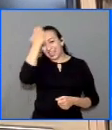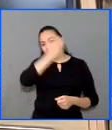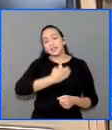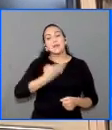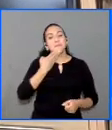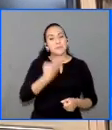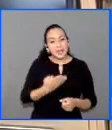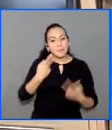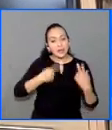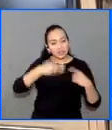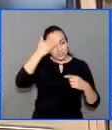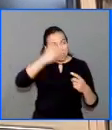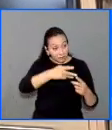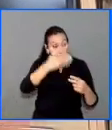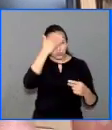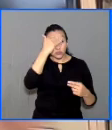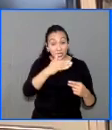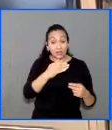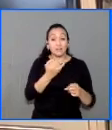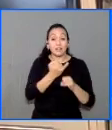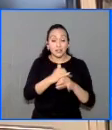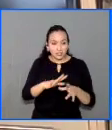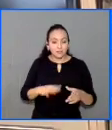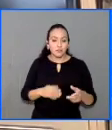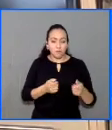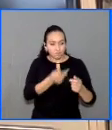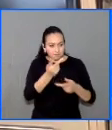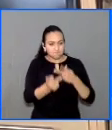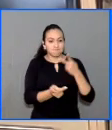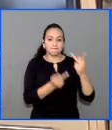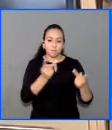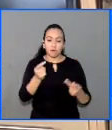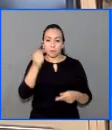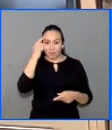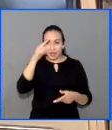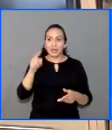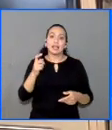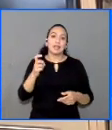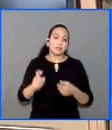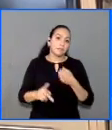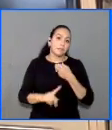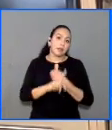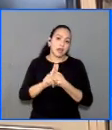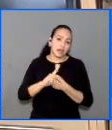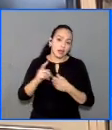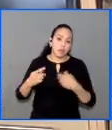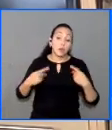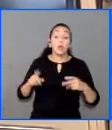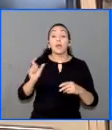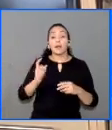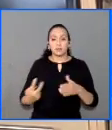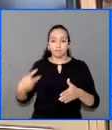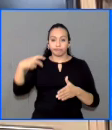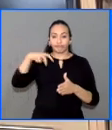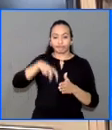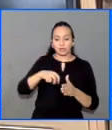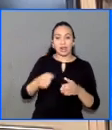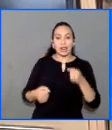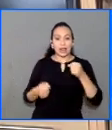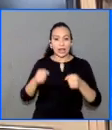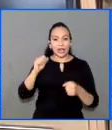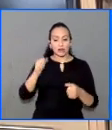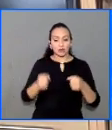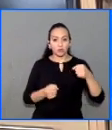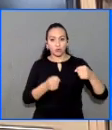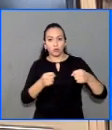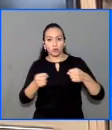todavía apropiados y vigentes para que no represente un riesgo a la hora de manejar 1 tonelada